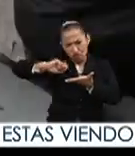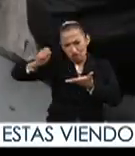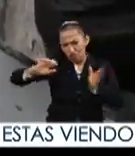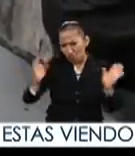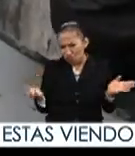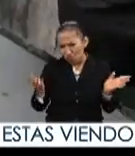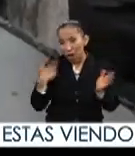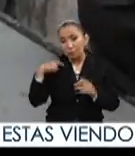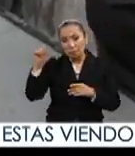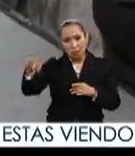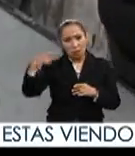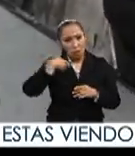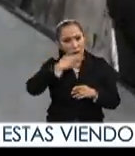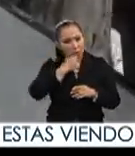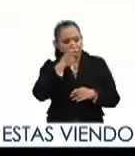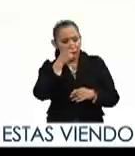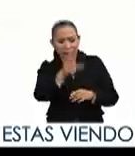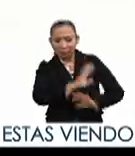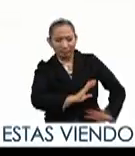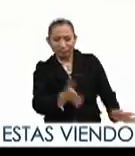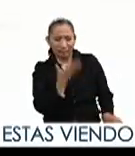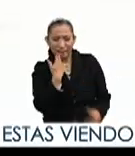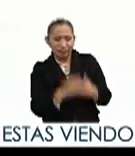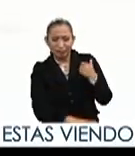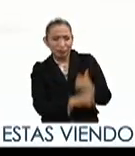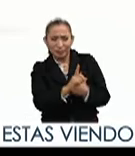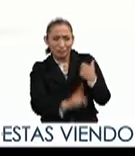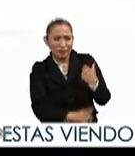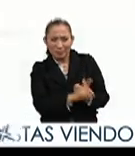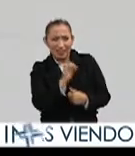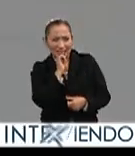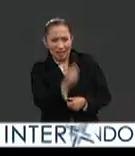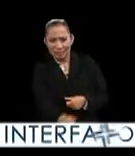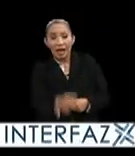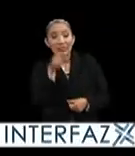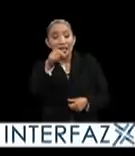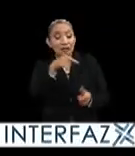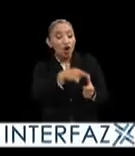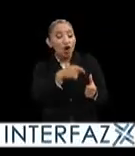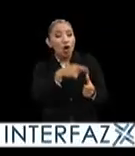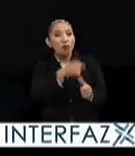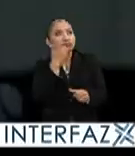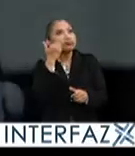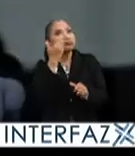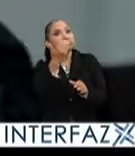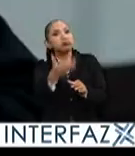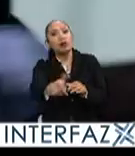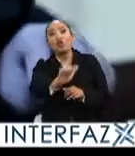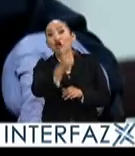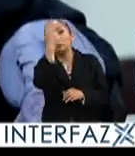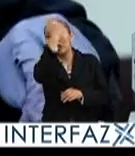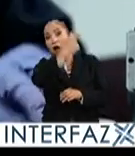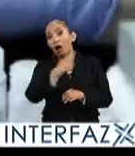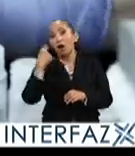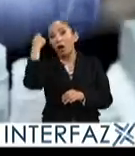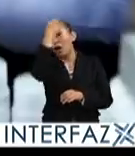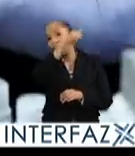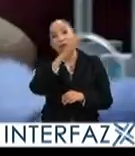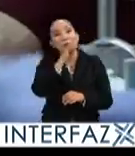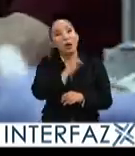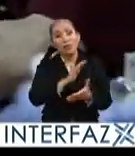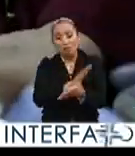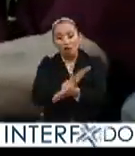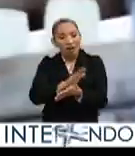Sin embargo, su propio creador descarta cualquier riesgo. Asegura que la tinta dura al menos 12 horas y que no se